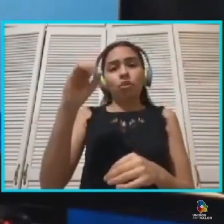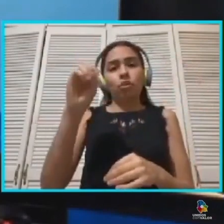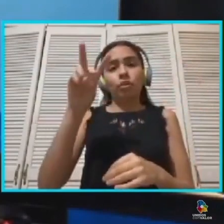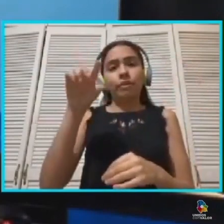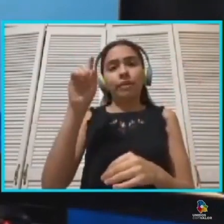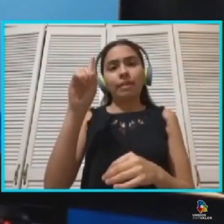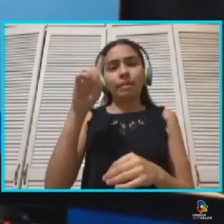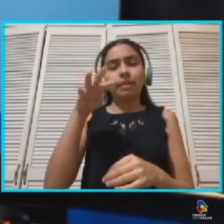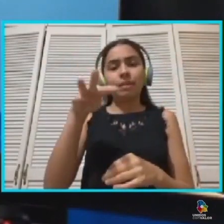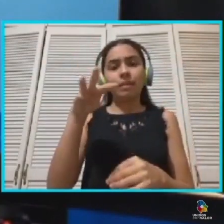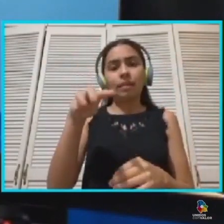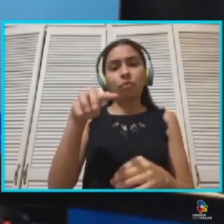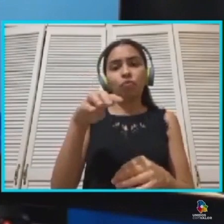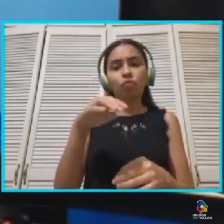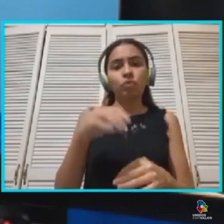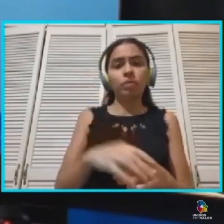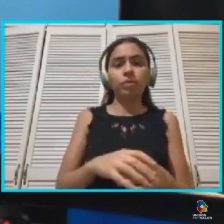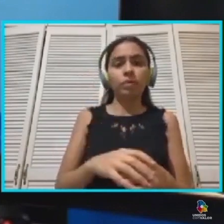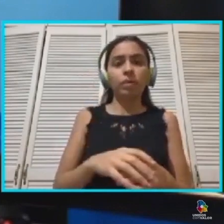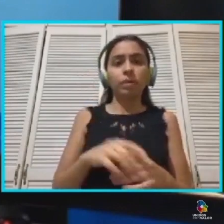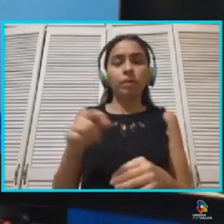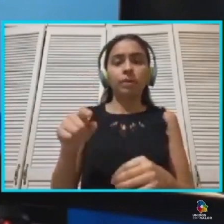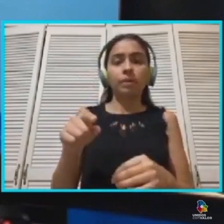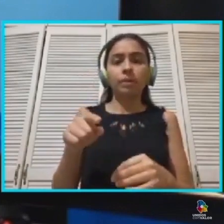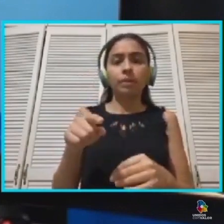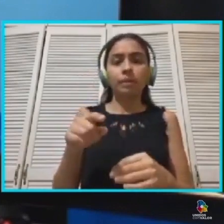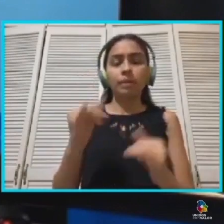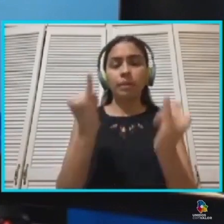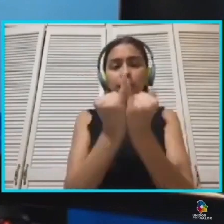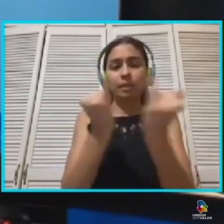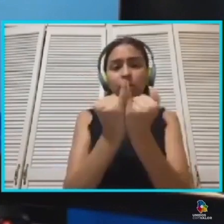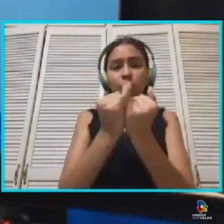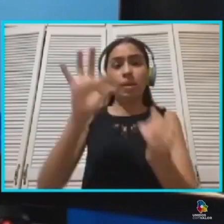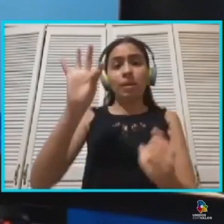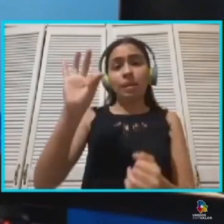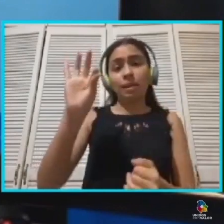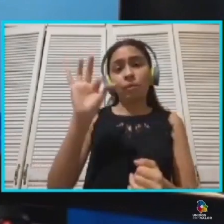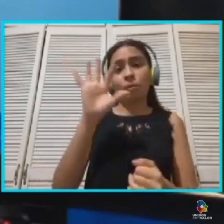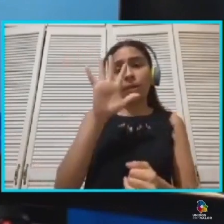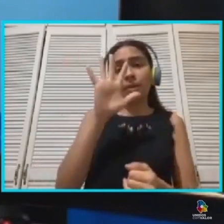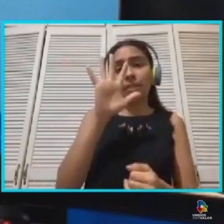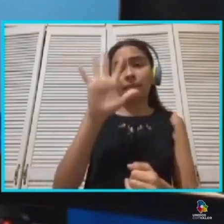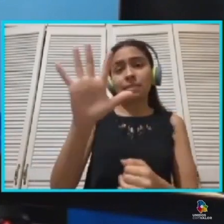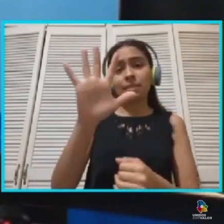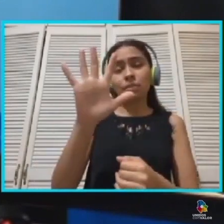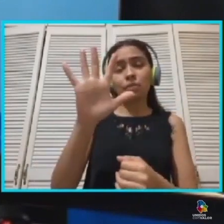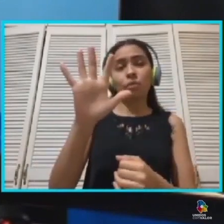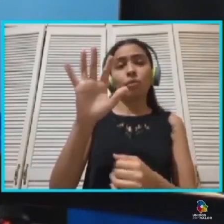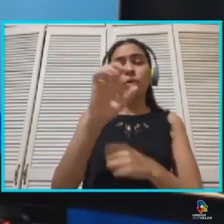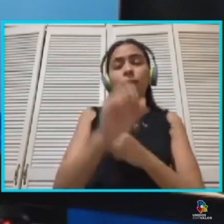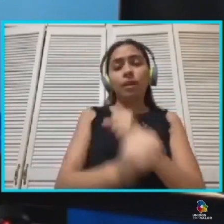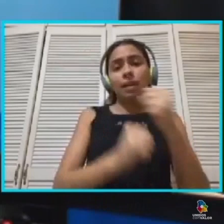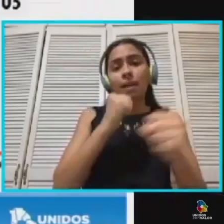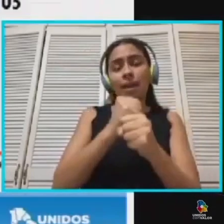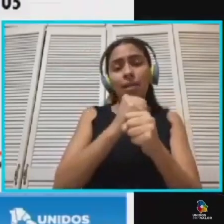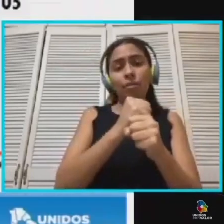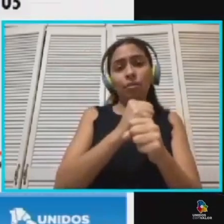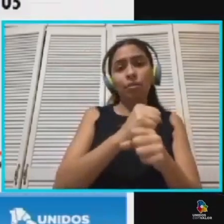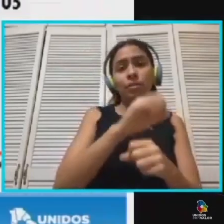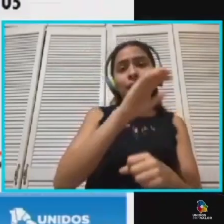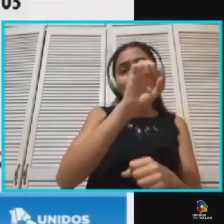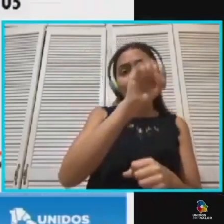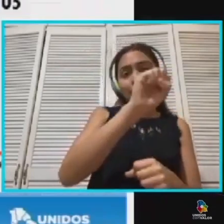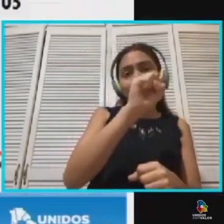empate prácticamente perfecto, los rangos de 25 a 44 y de 45 a 64 años, con